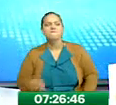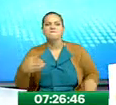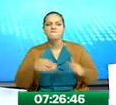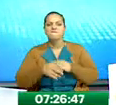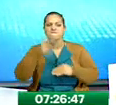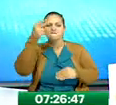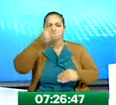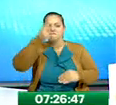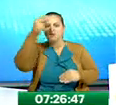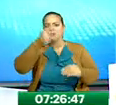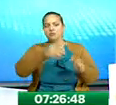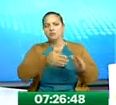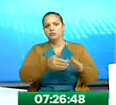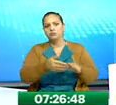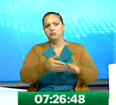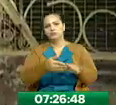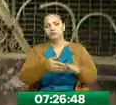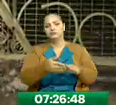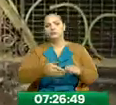Guayaquil. Veamos.